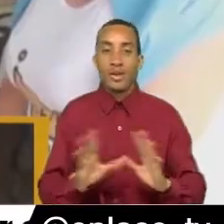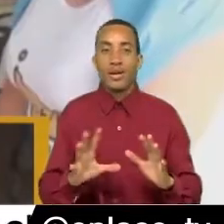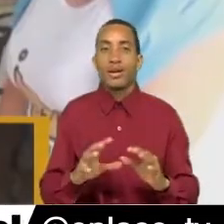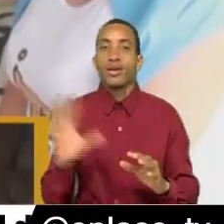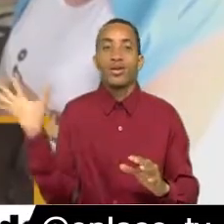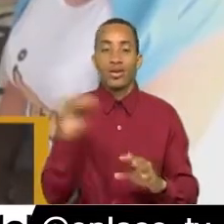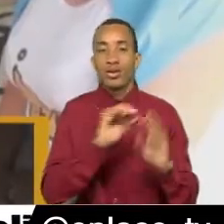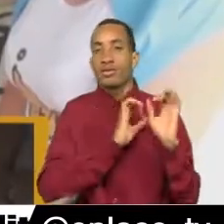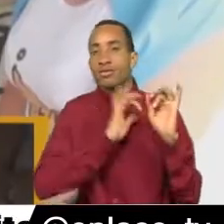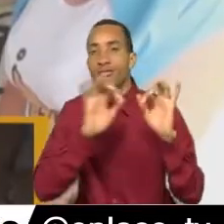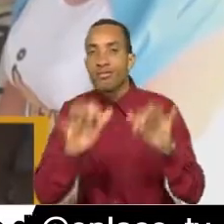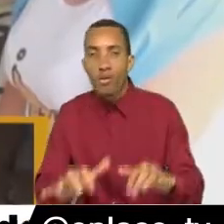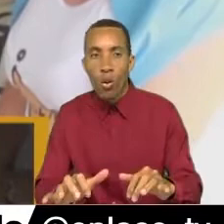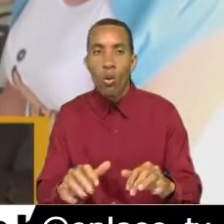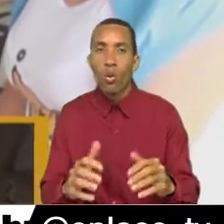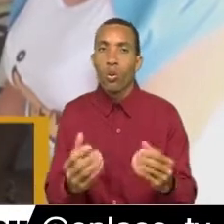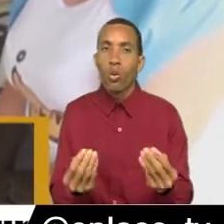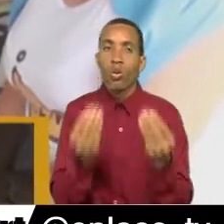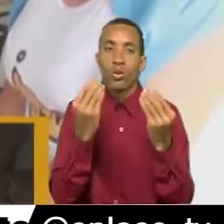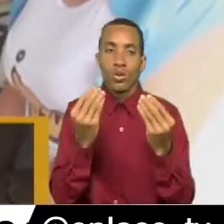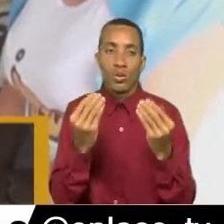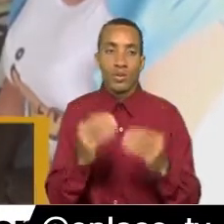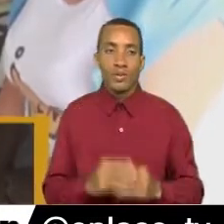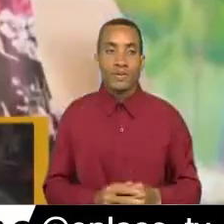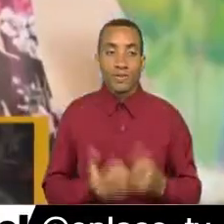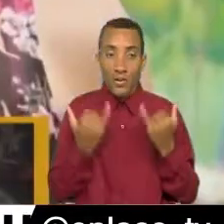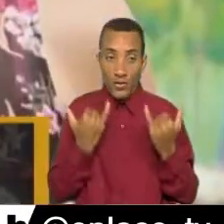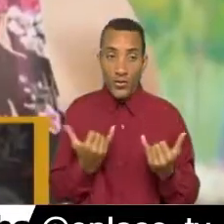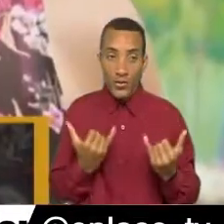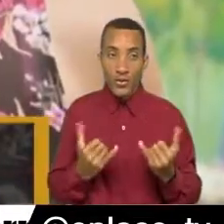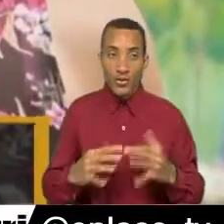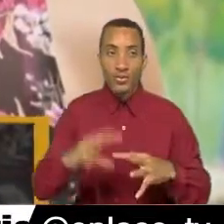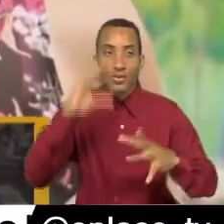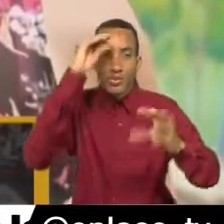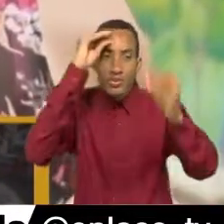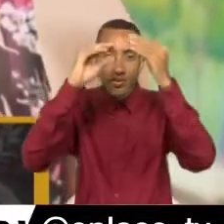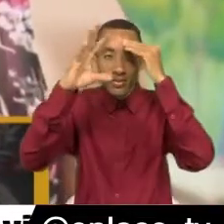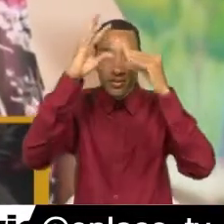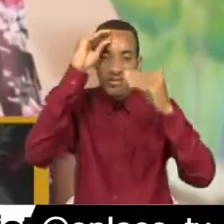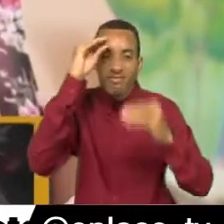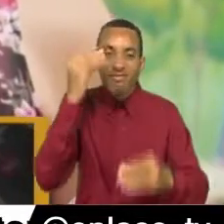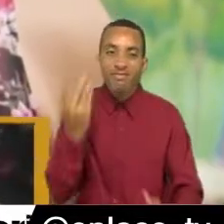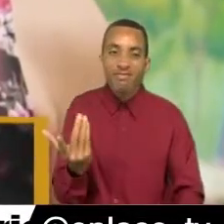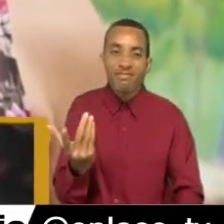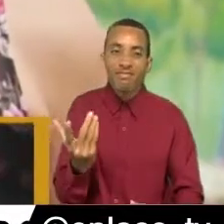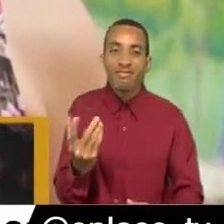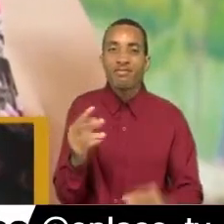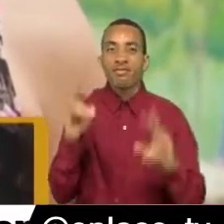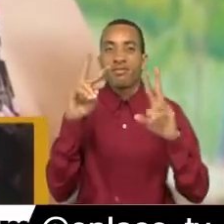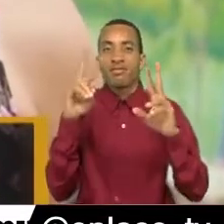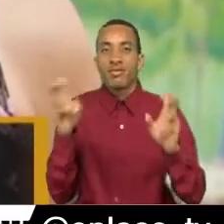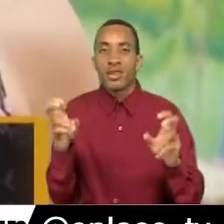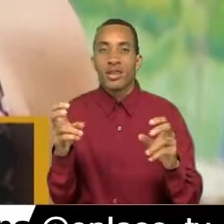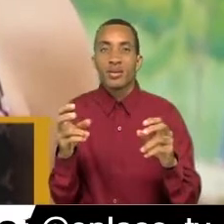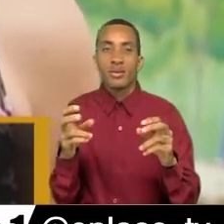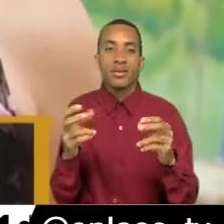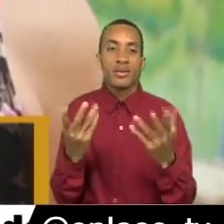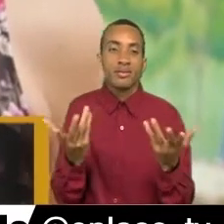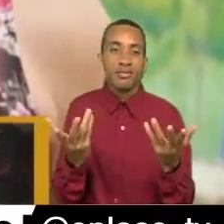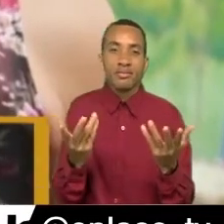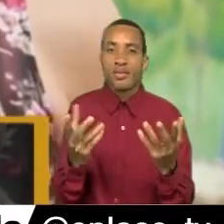por parte de la gente. Hoy aprendí el tema de las especies que están en vía de extinción, que hay